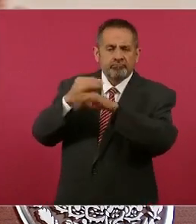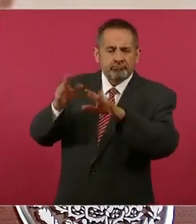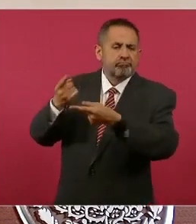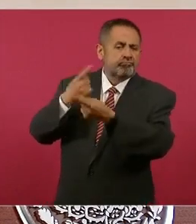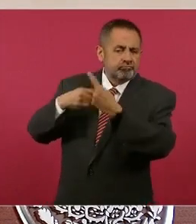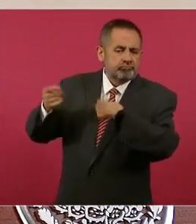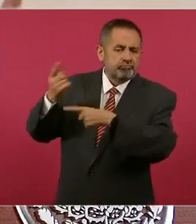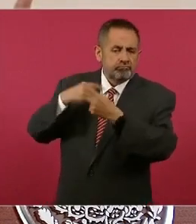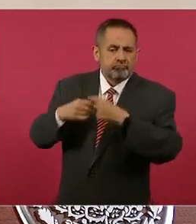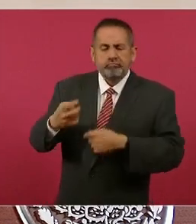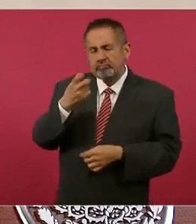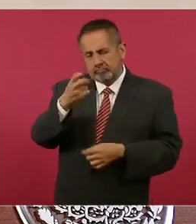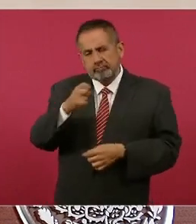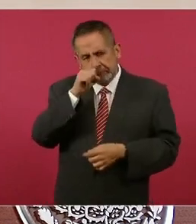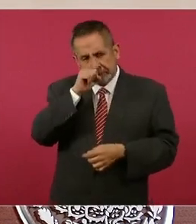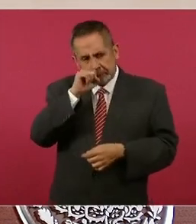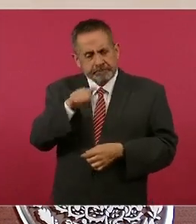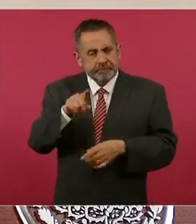Y en eso vamos